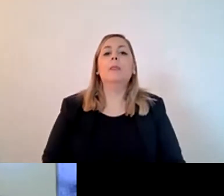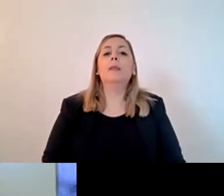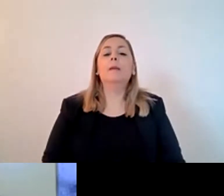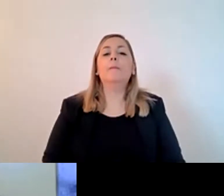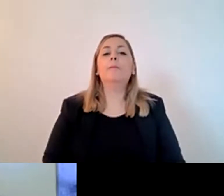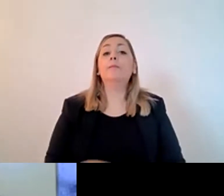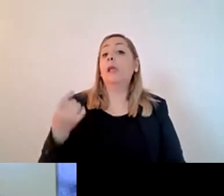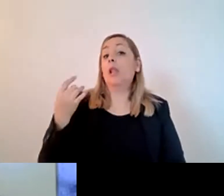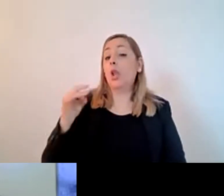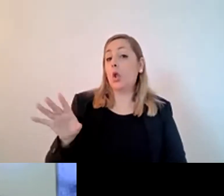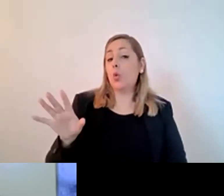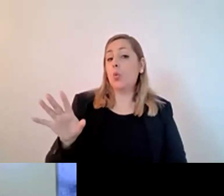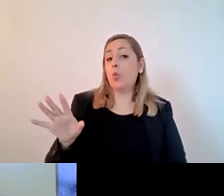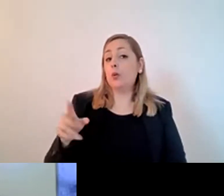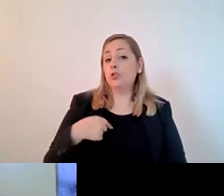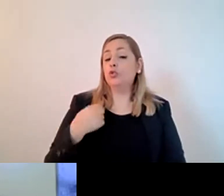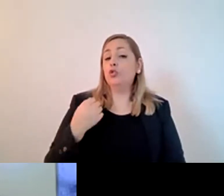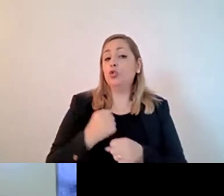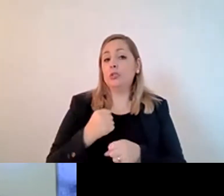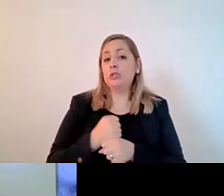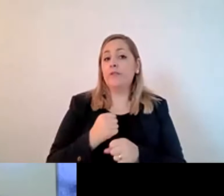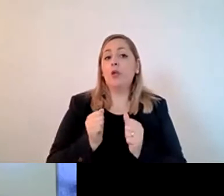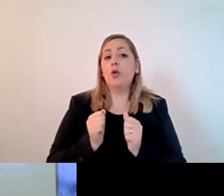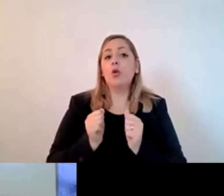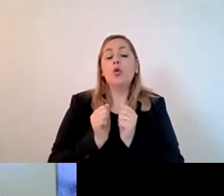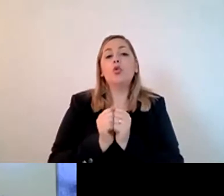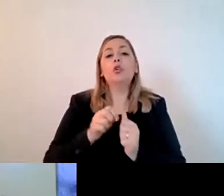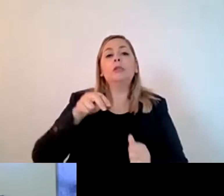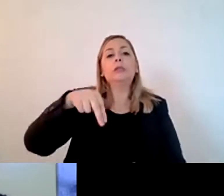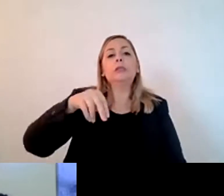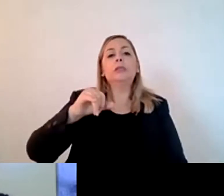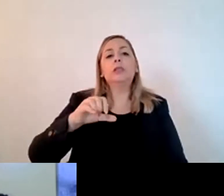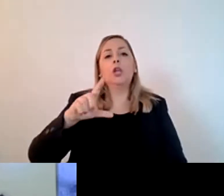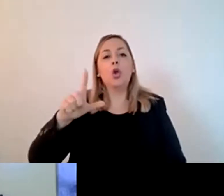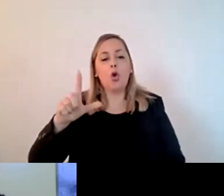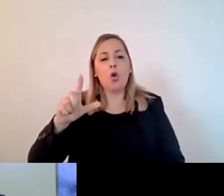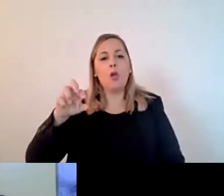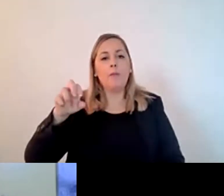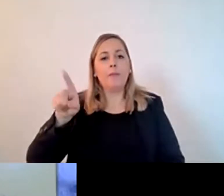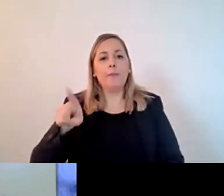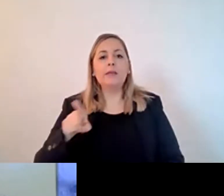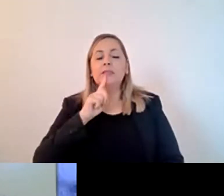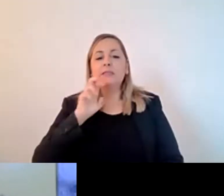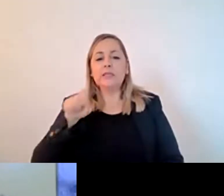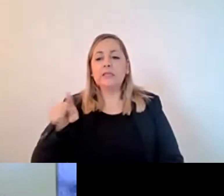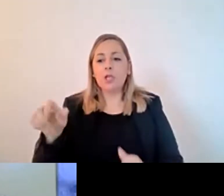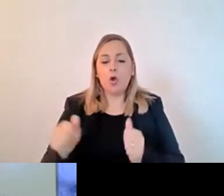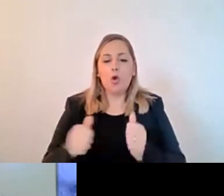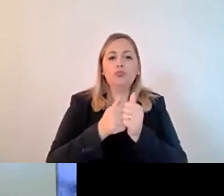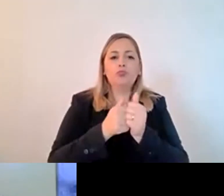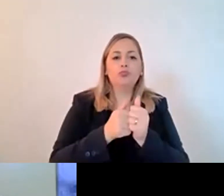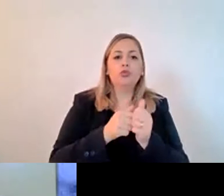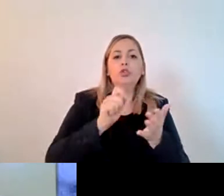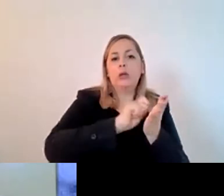La única vez, yo trabajo con Nicole Pastén, que fue la coautora del texto.